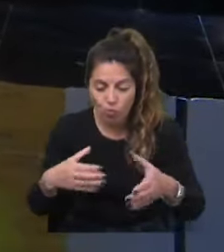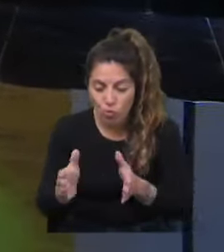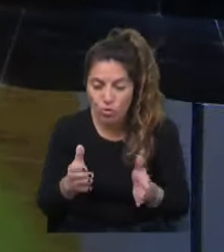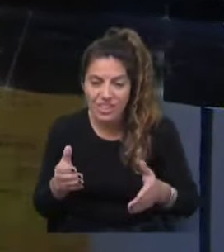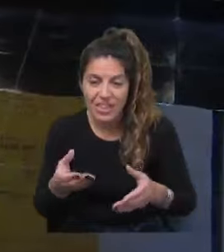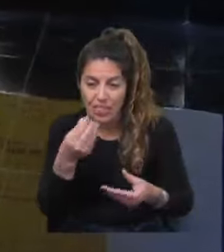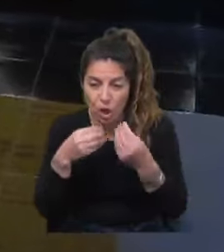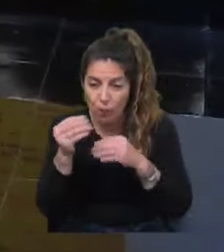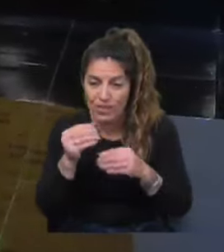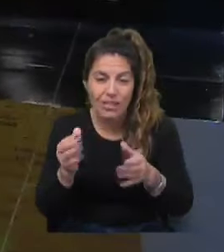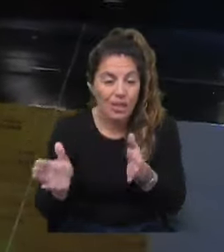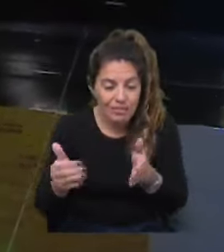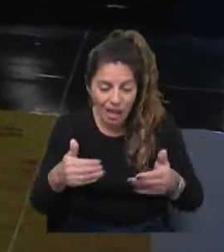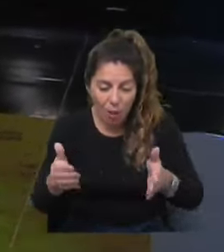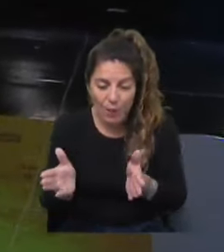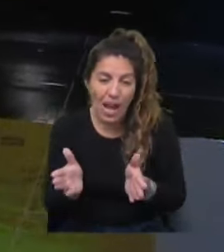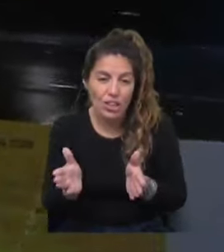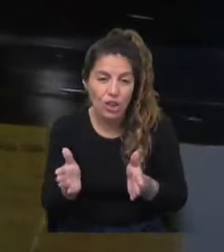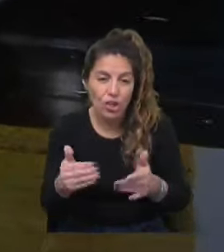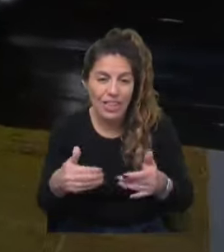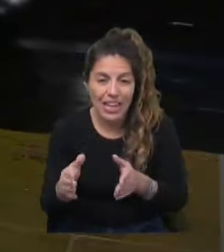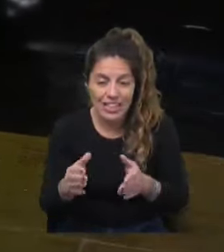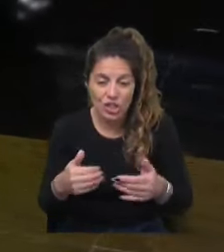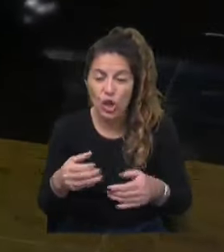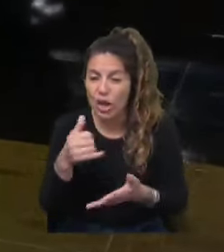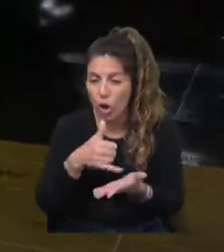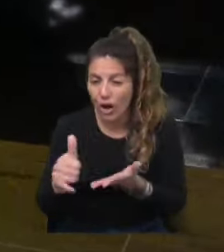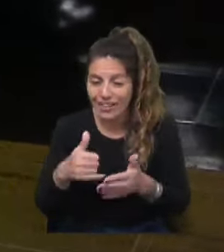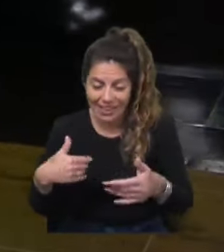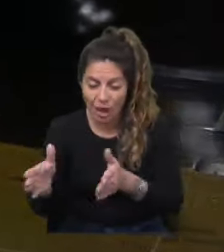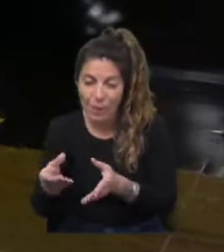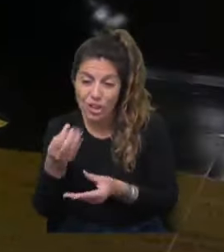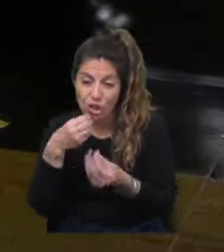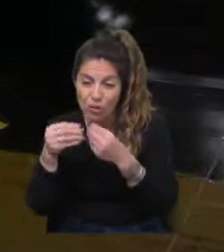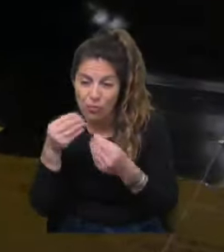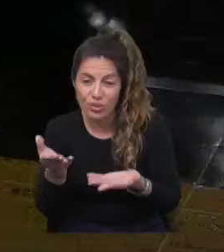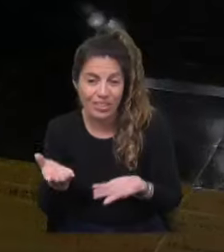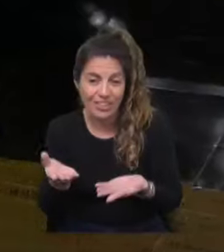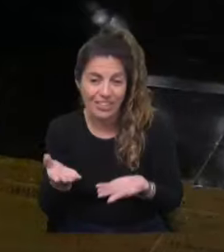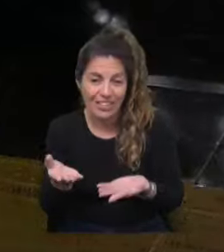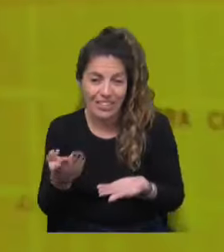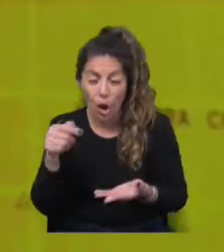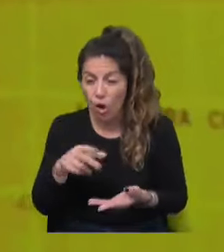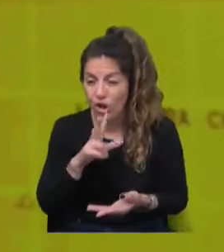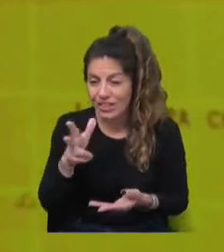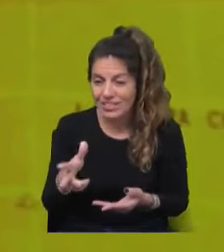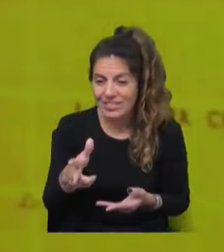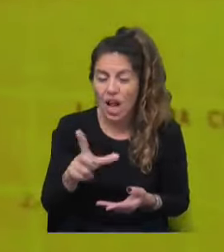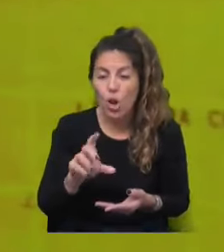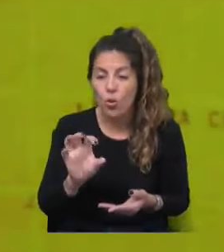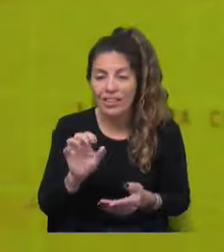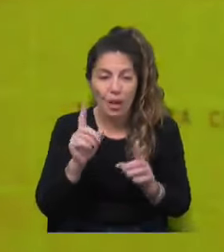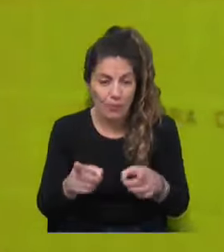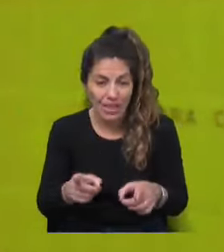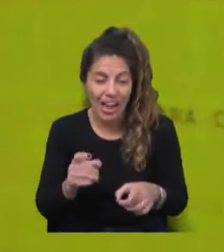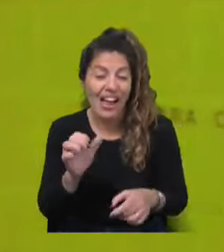menos el tamaño del ladrillo de cocaína y el tamaño del budín que hoy lo que decía Lucas también,